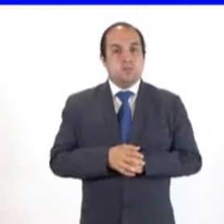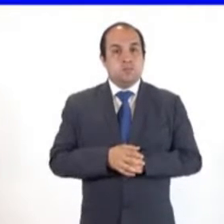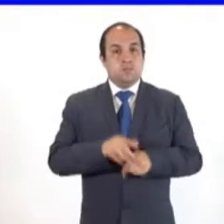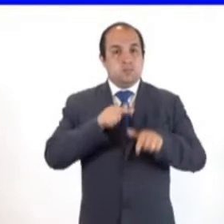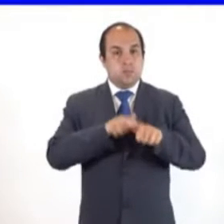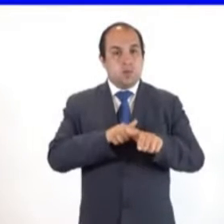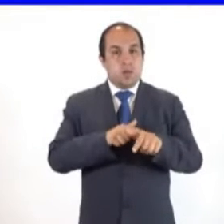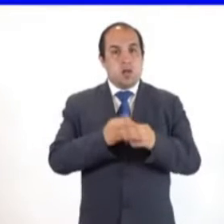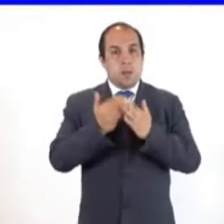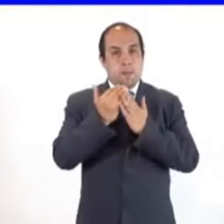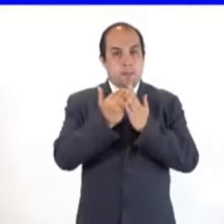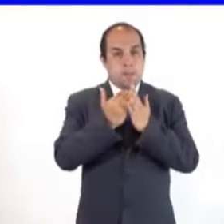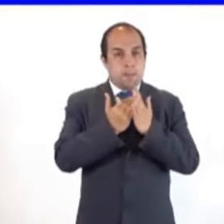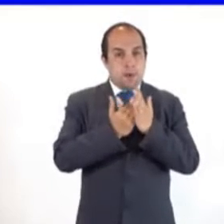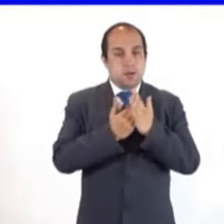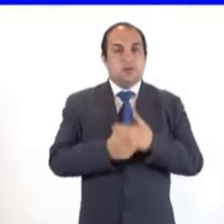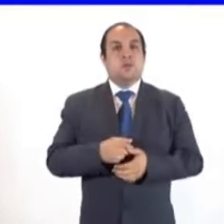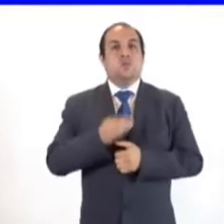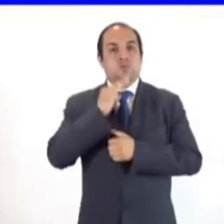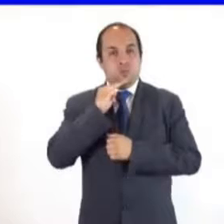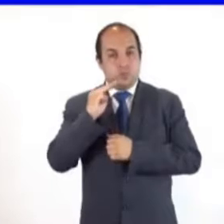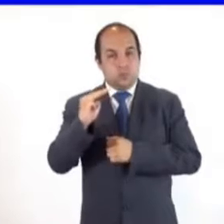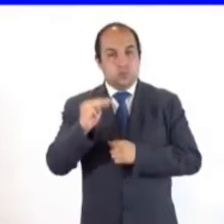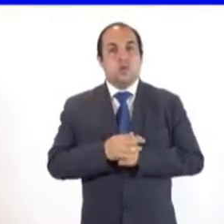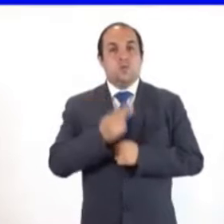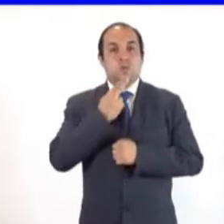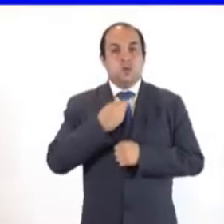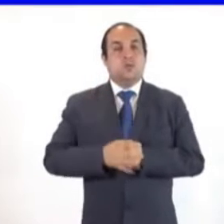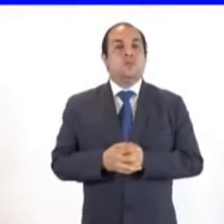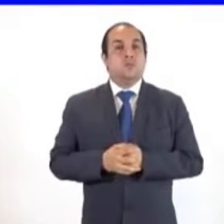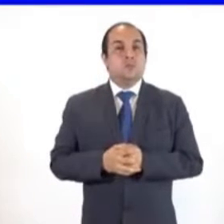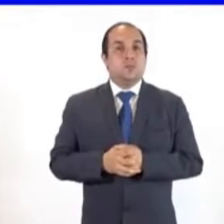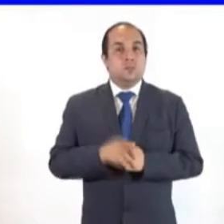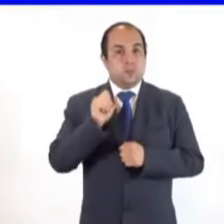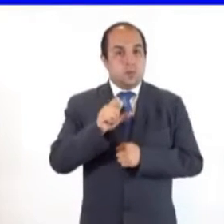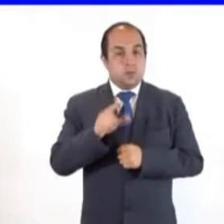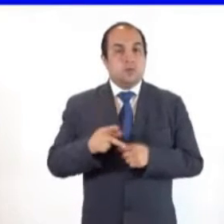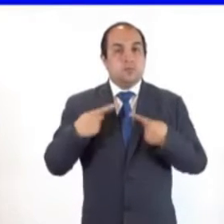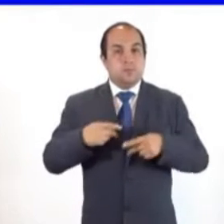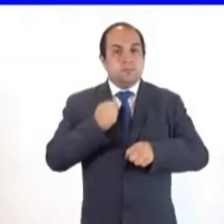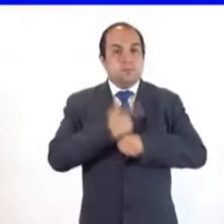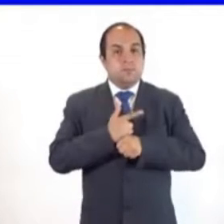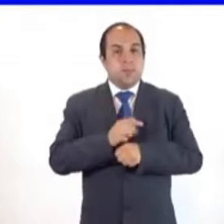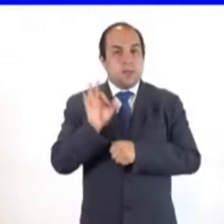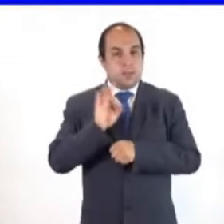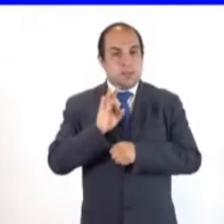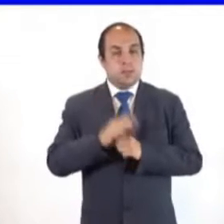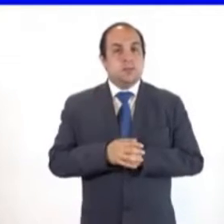tendencia ligeramente a la baja en usuarios del sistema SMS. Siguiente. Y también en las personas identificadas como